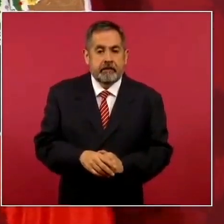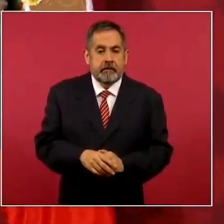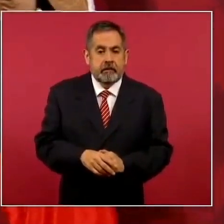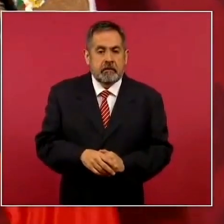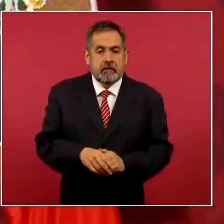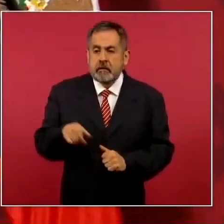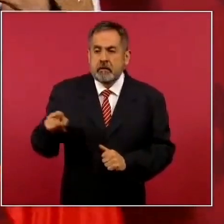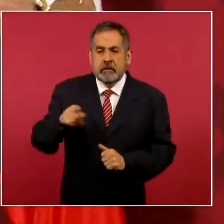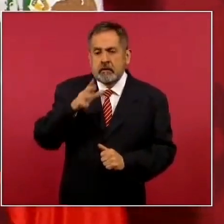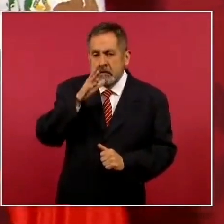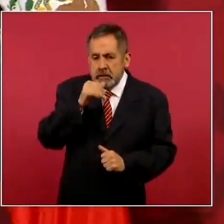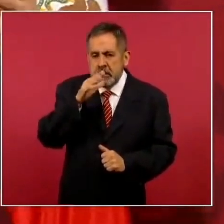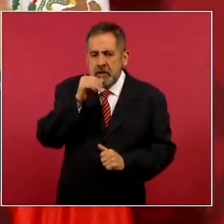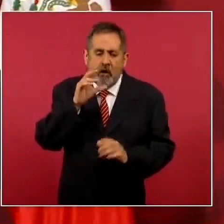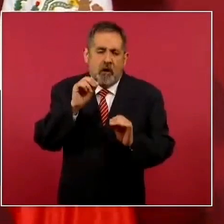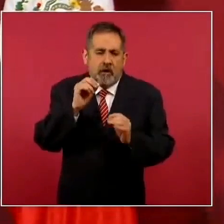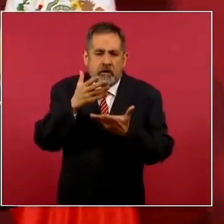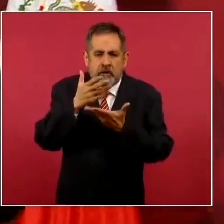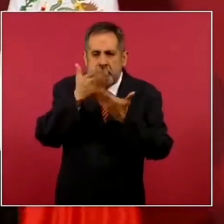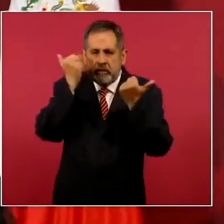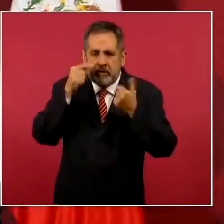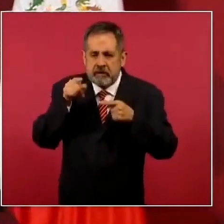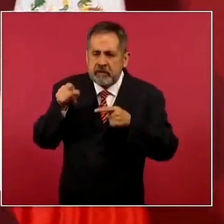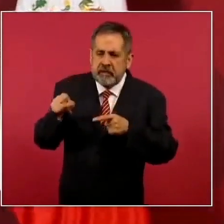no pudo o no supo